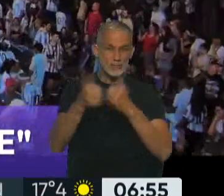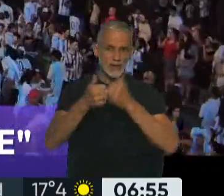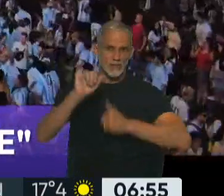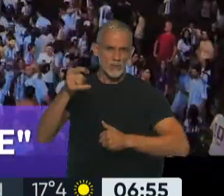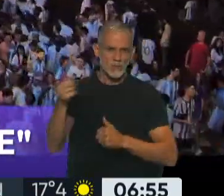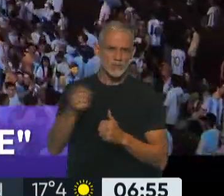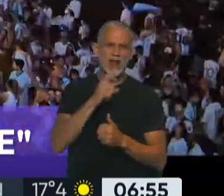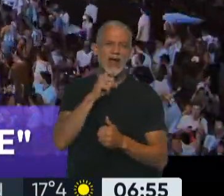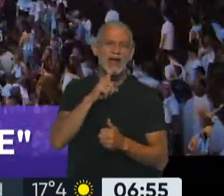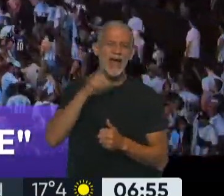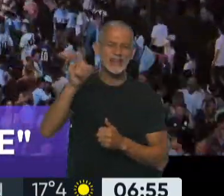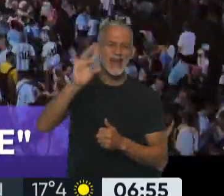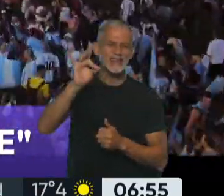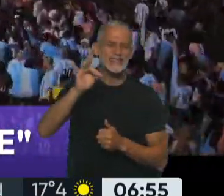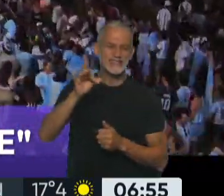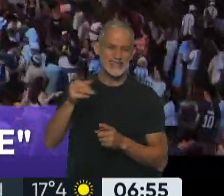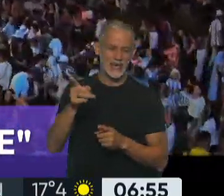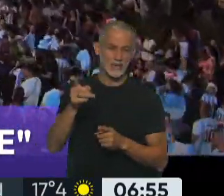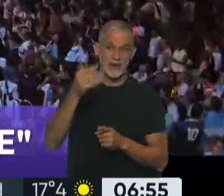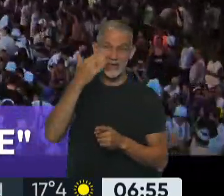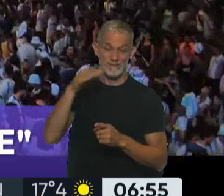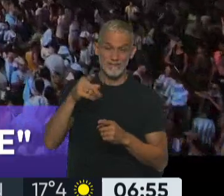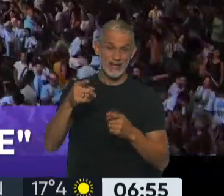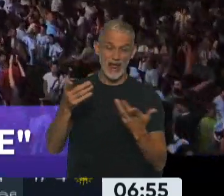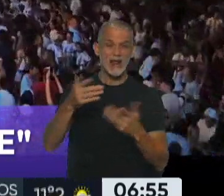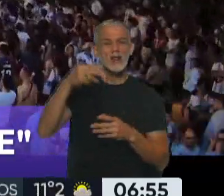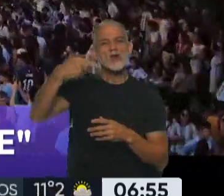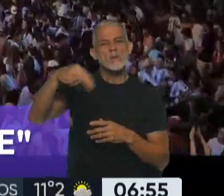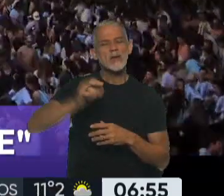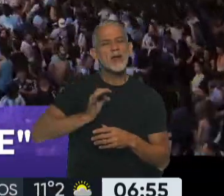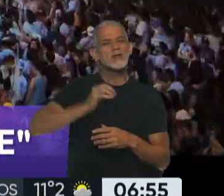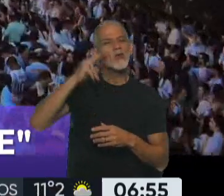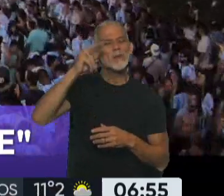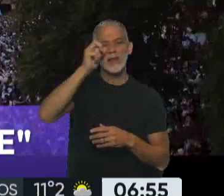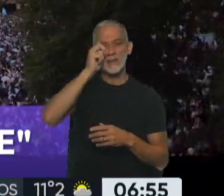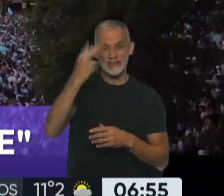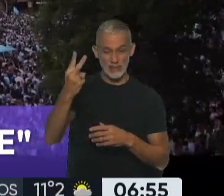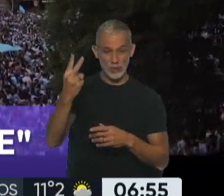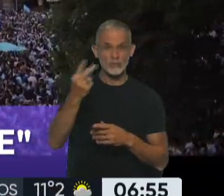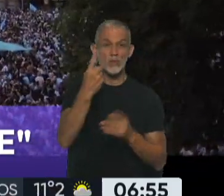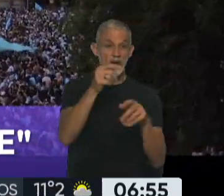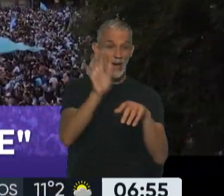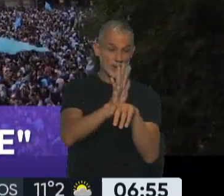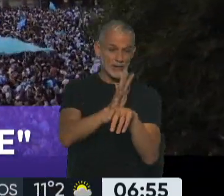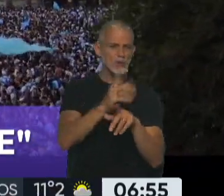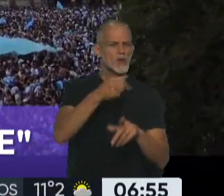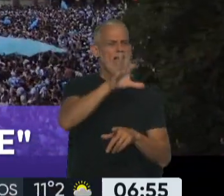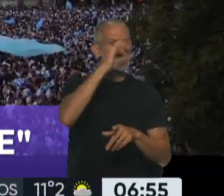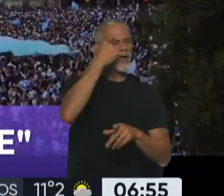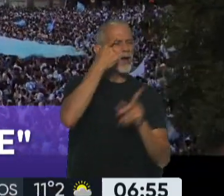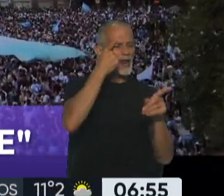aquellos días de diciembre y el final de noviembre del 2022. Una de ellas, Elijo Creer. La